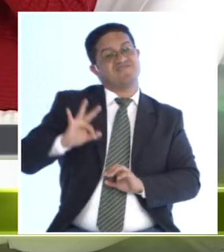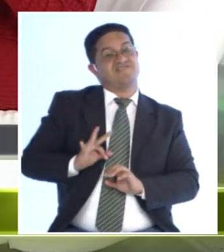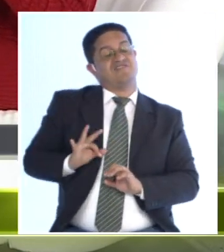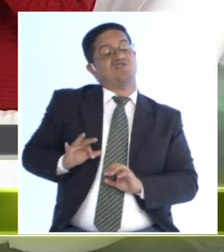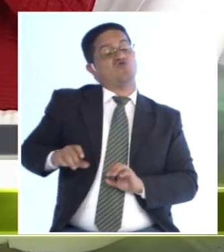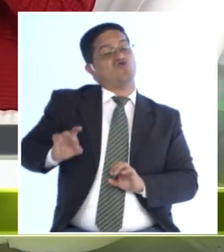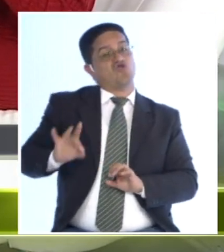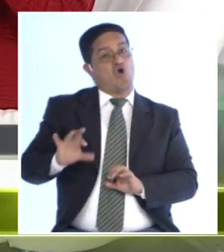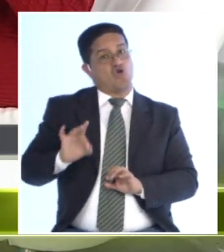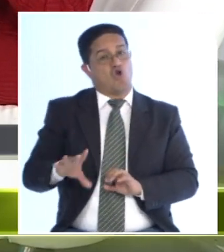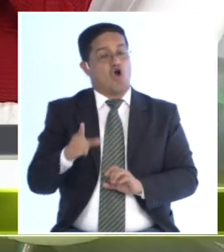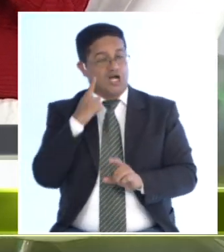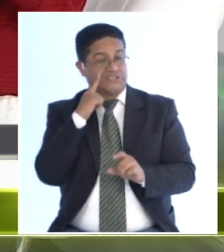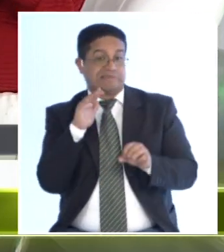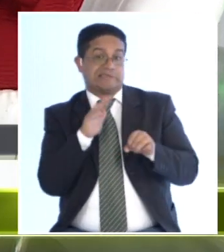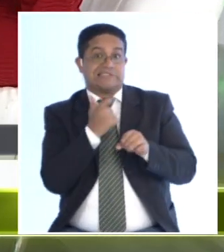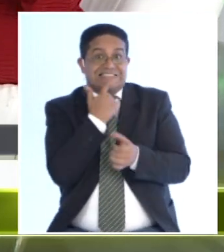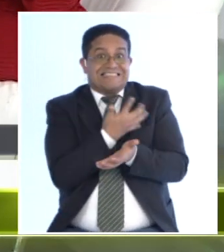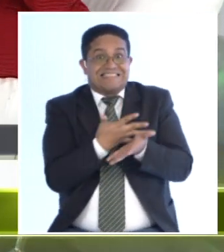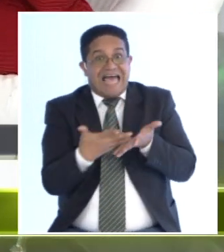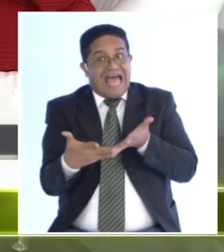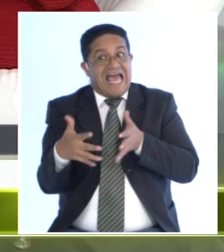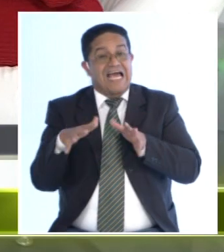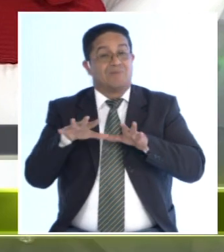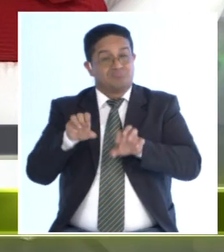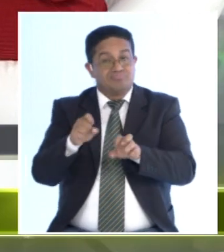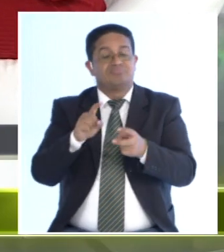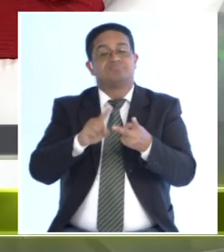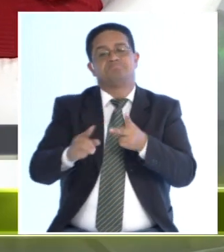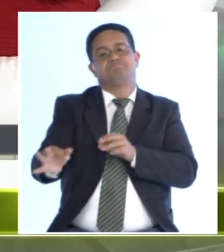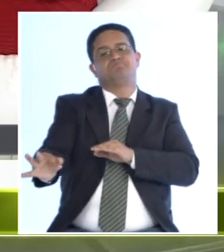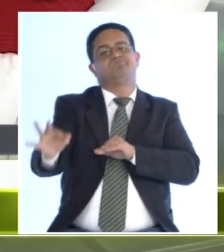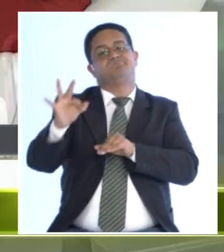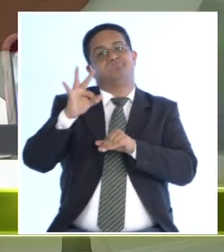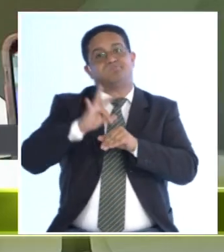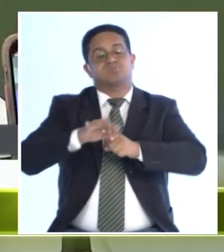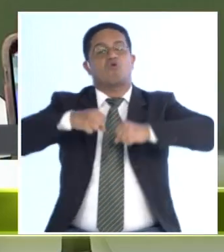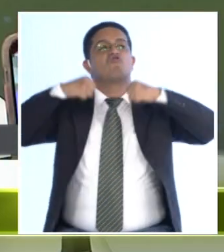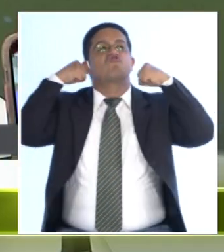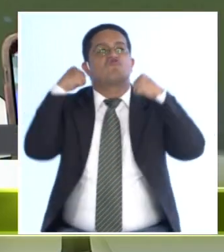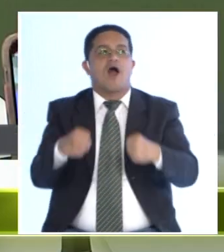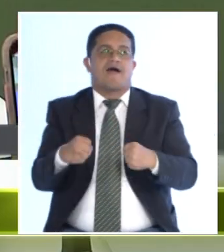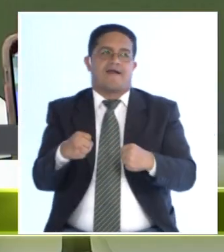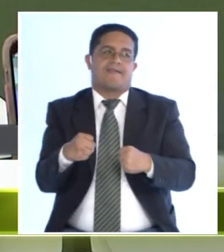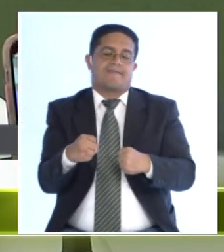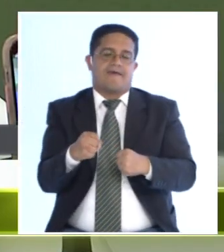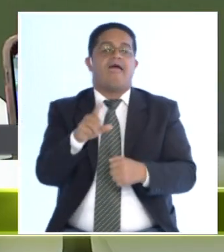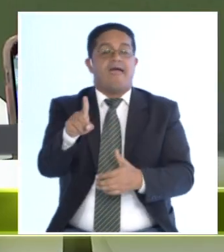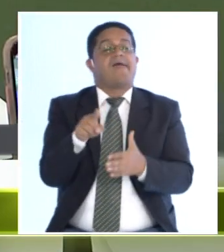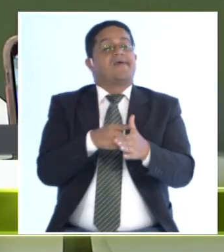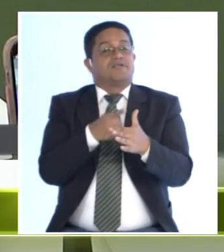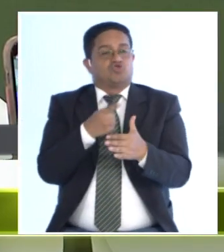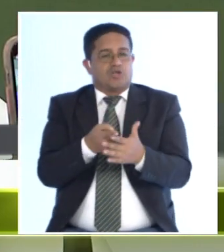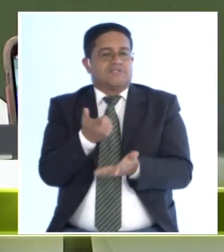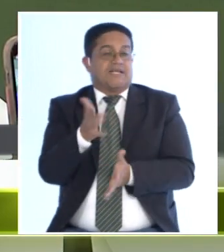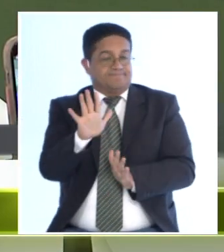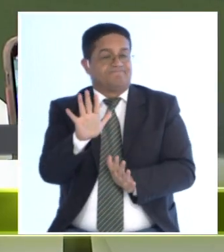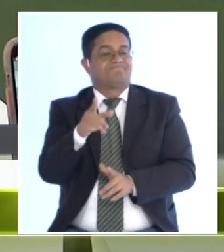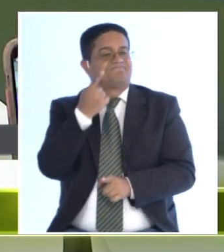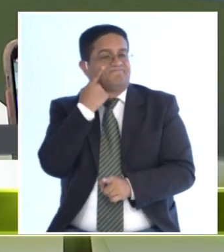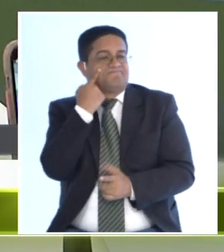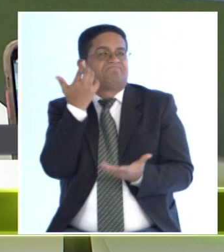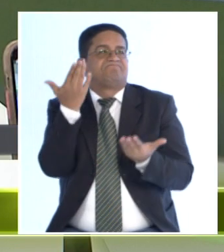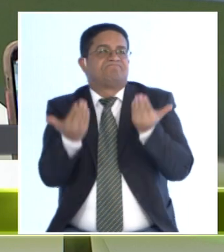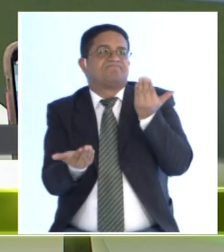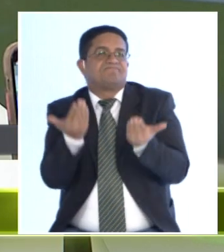vascular que son producidas por infecciones bacterianas que son agresivas, ¿ok? Entonces hay que diferenciar mucho, hay